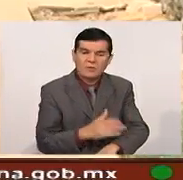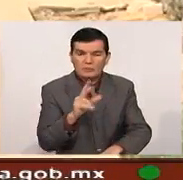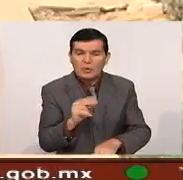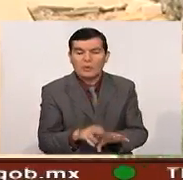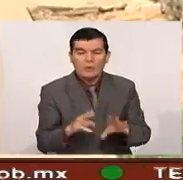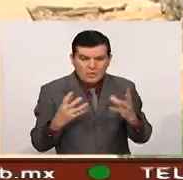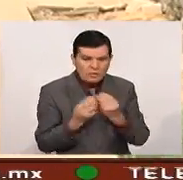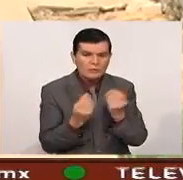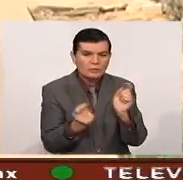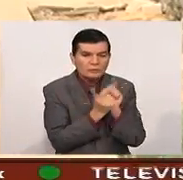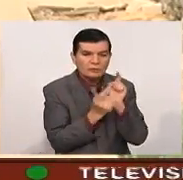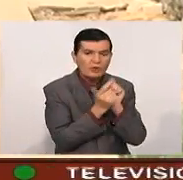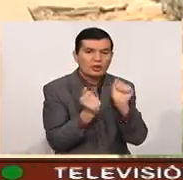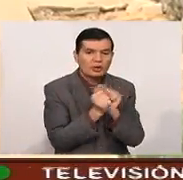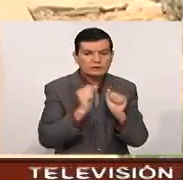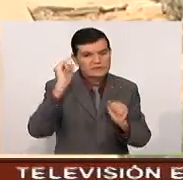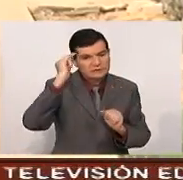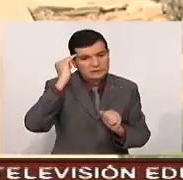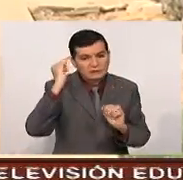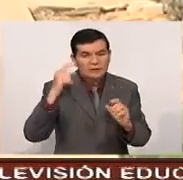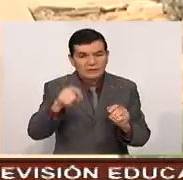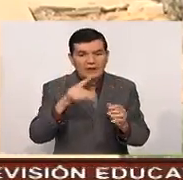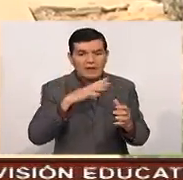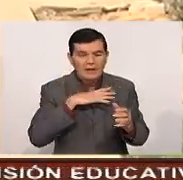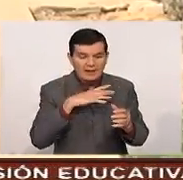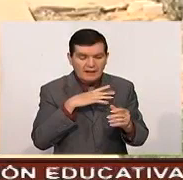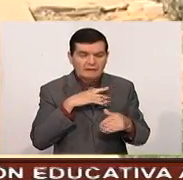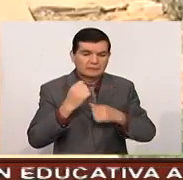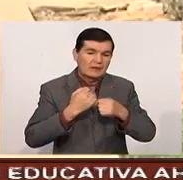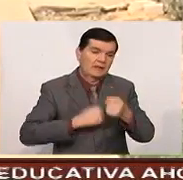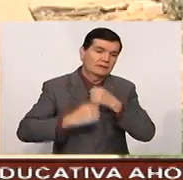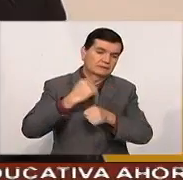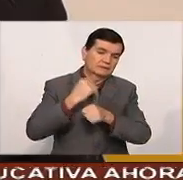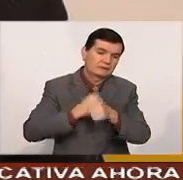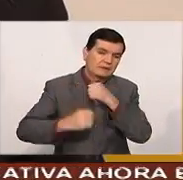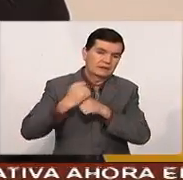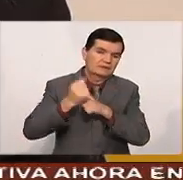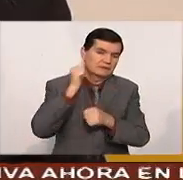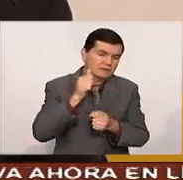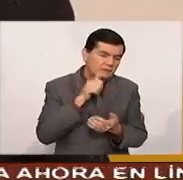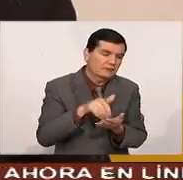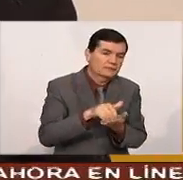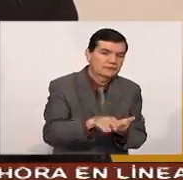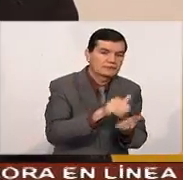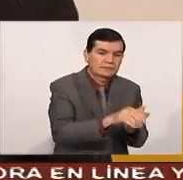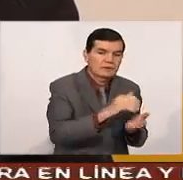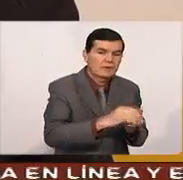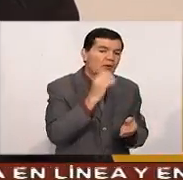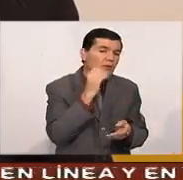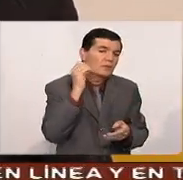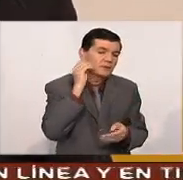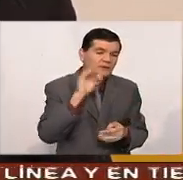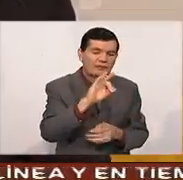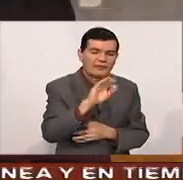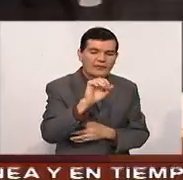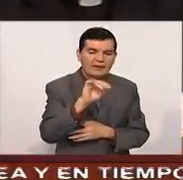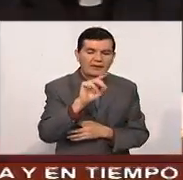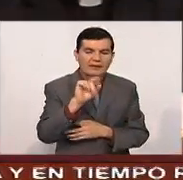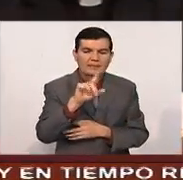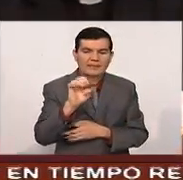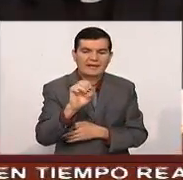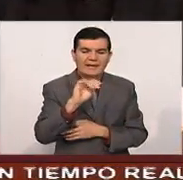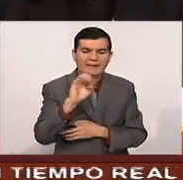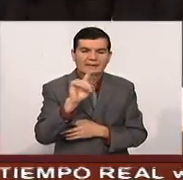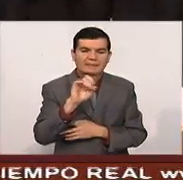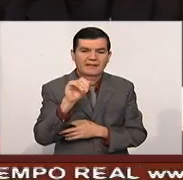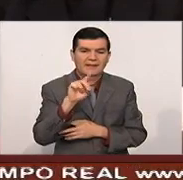escuchar y convivir con los indígenas, que por siglos han sido excluidos de la sociedad, aseguró el obispo Felipe Arizmendi. El obispo